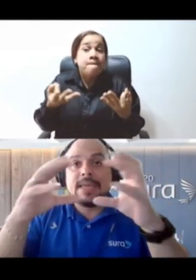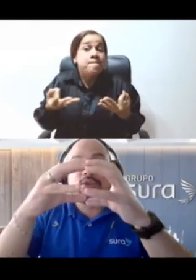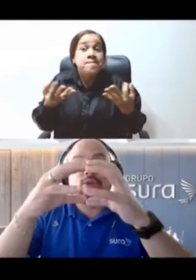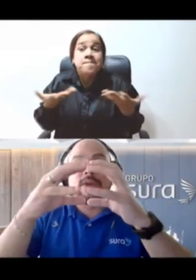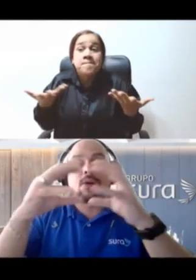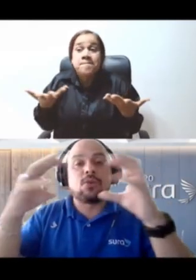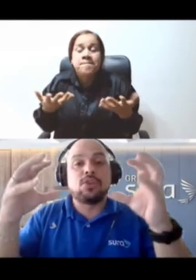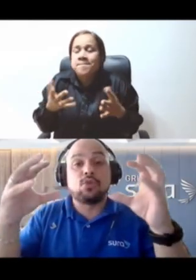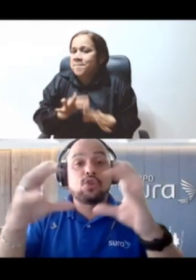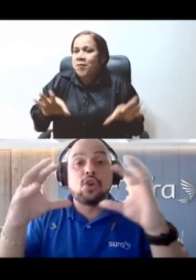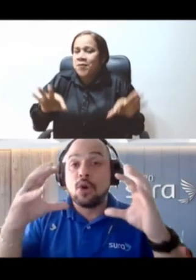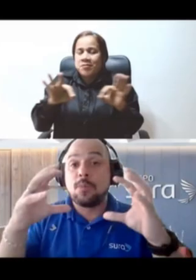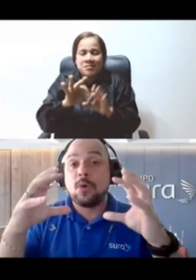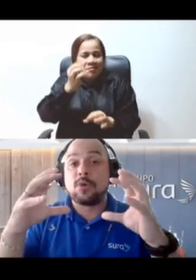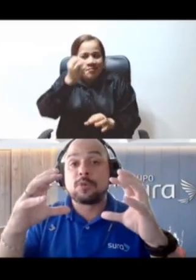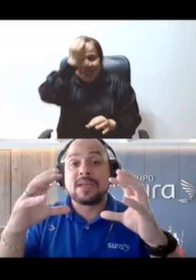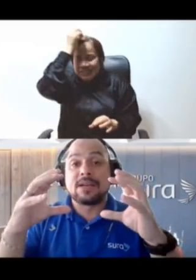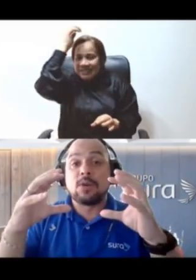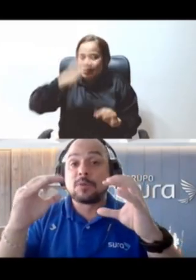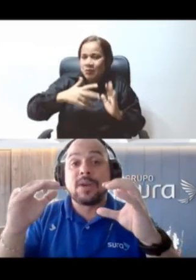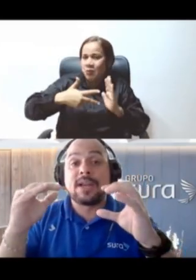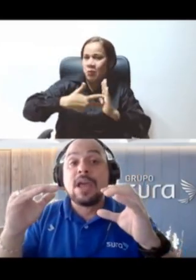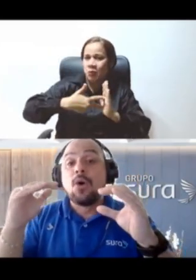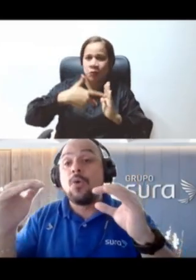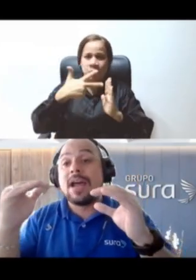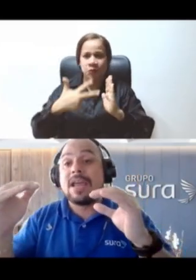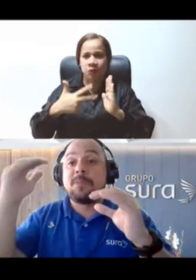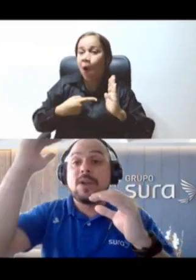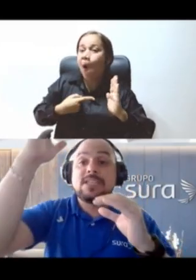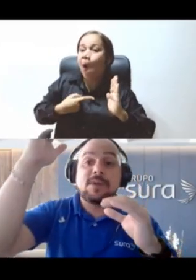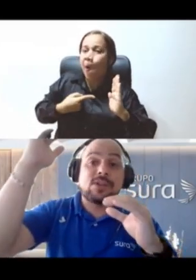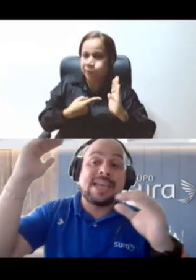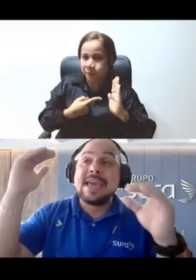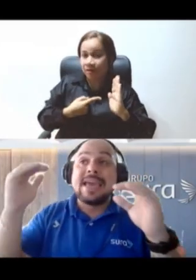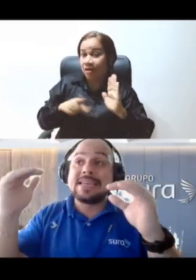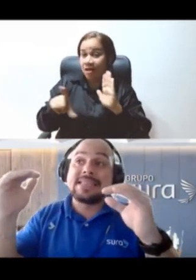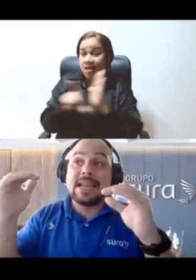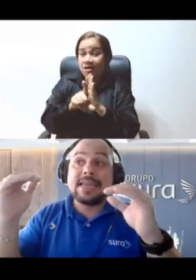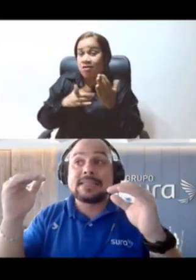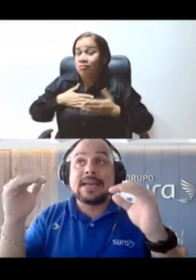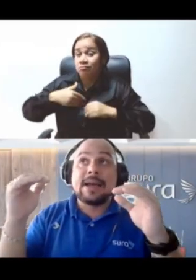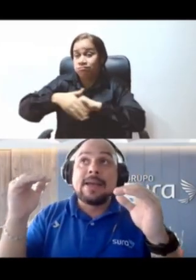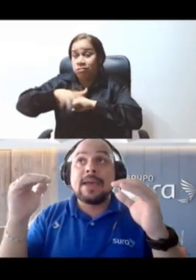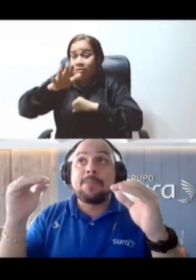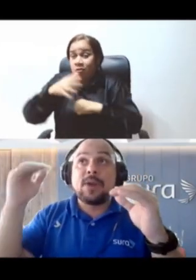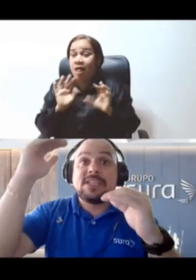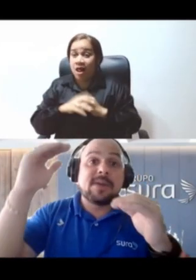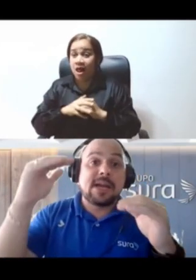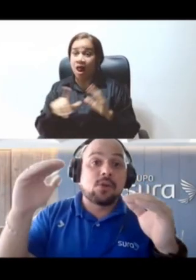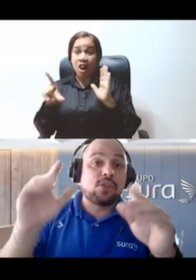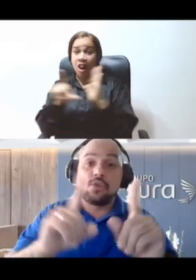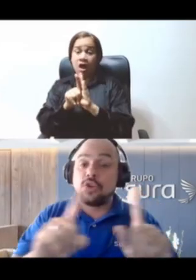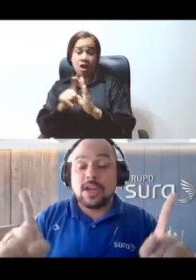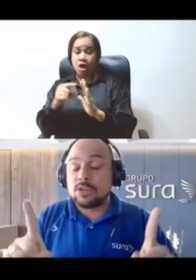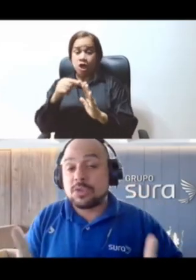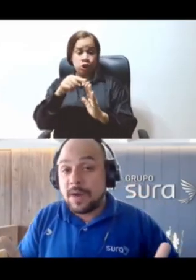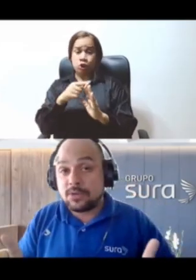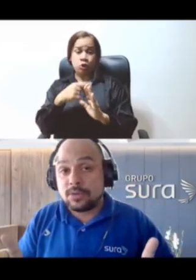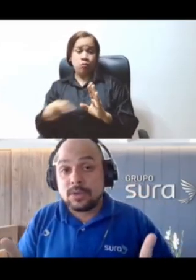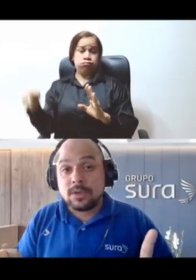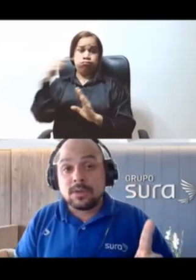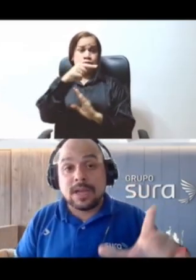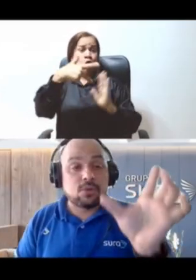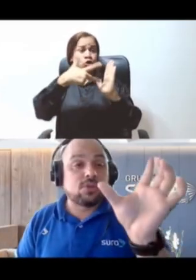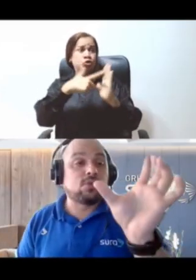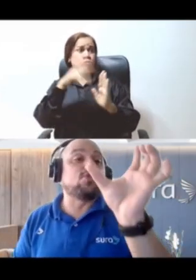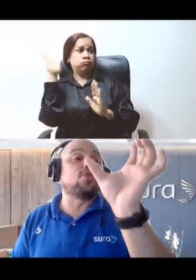nuestra mamá y sobre la constitución no podemos pasar, no podemos poner una ley por encima. No, es que esta ley está por encima de la constitución. Eso